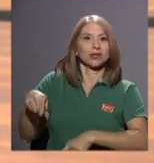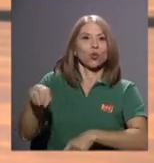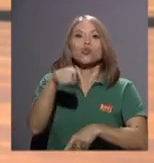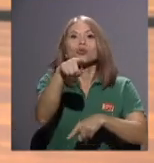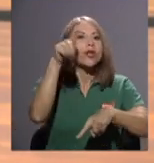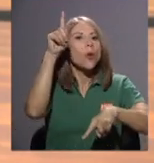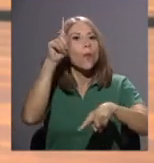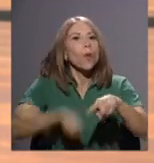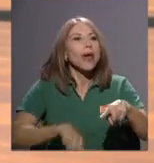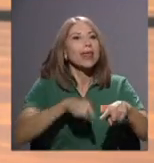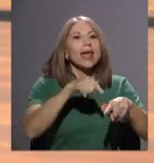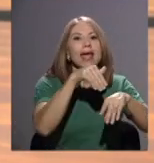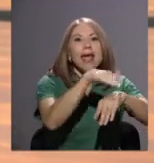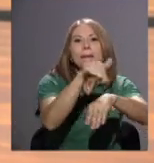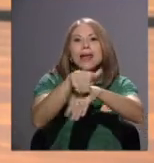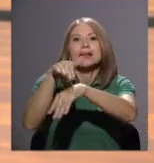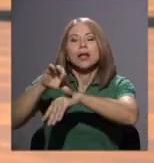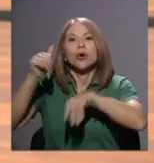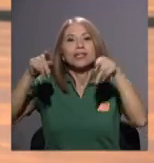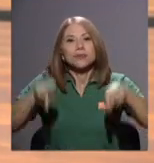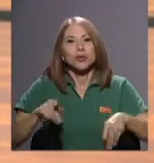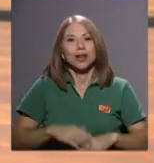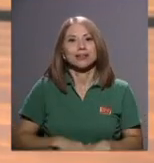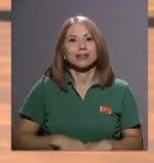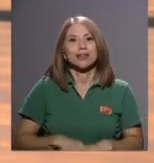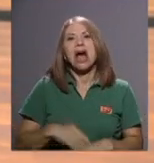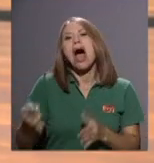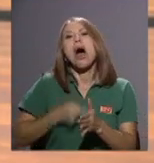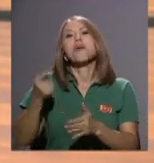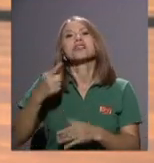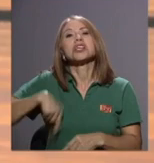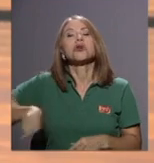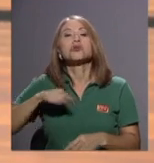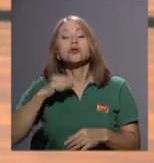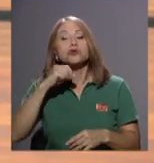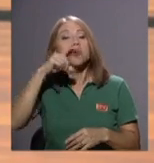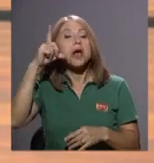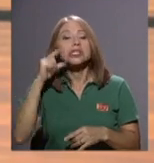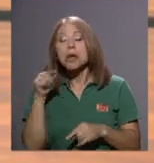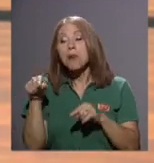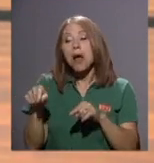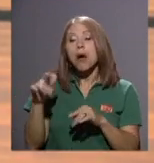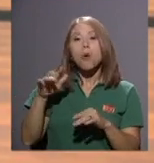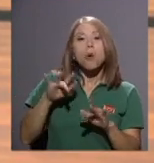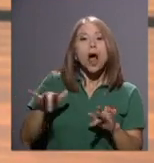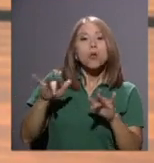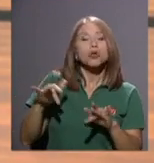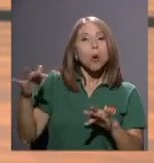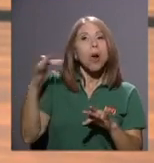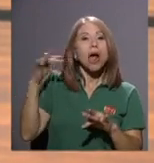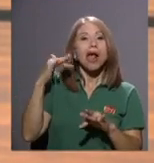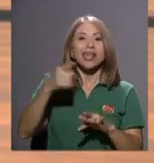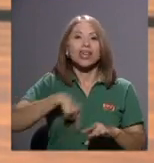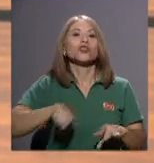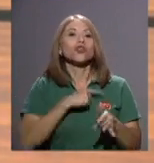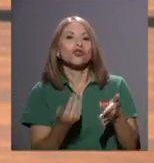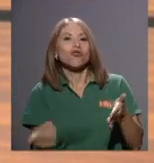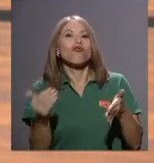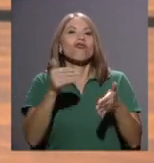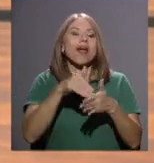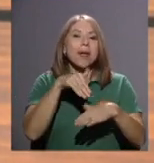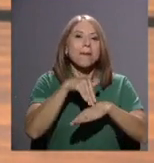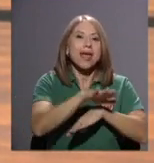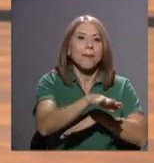otras personas. Es muy común que recibamos audios y decidamos reenviarlos por alguna u otra razón. Una buena práctica siempre